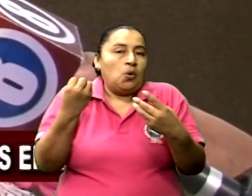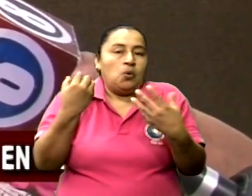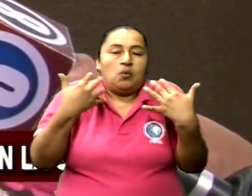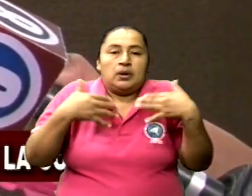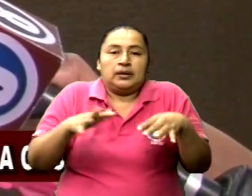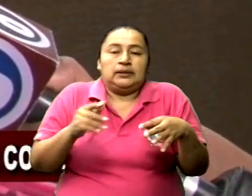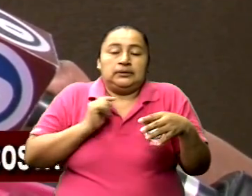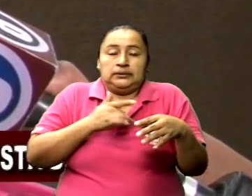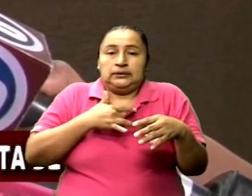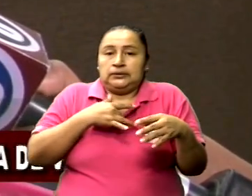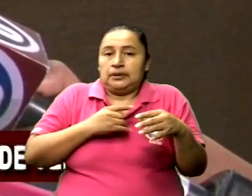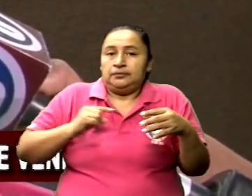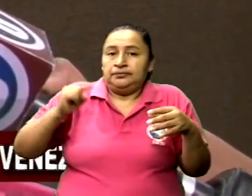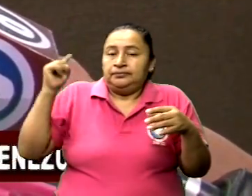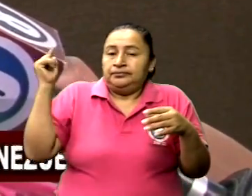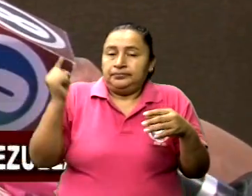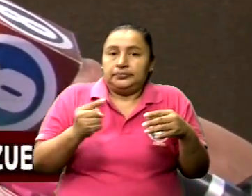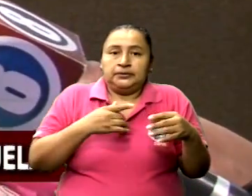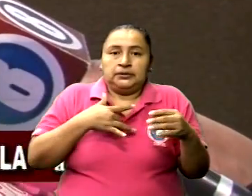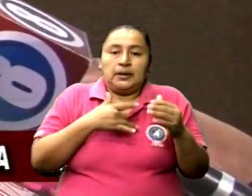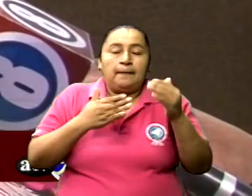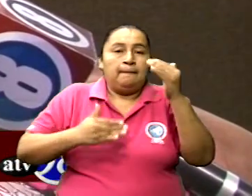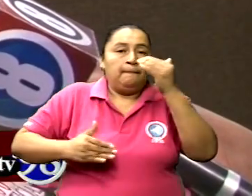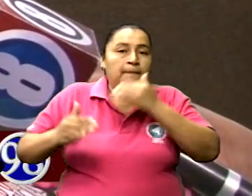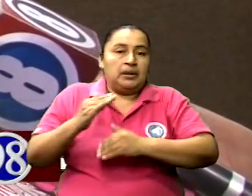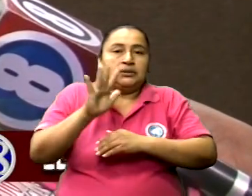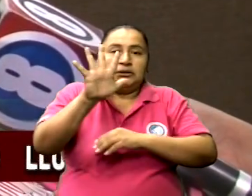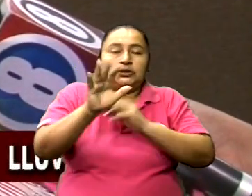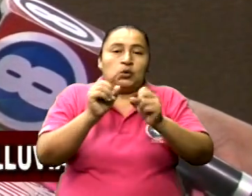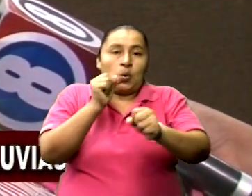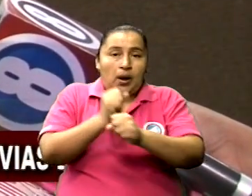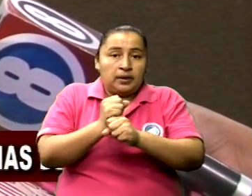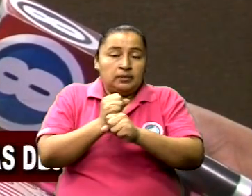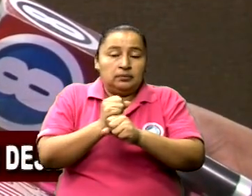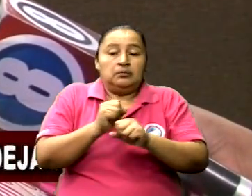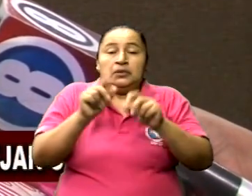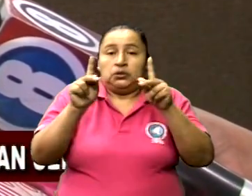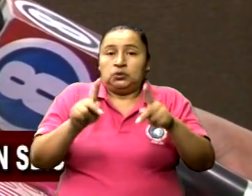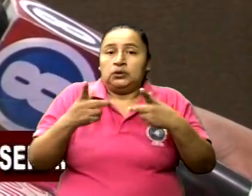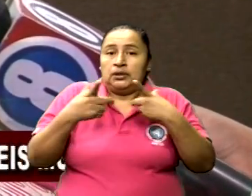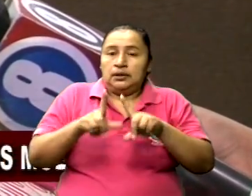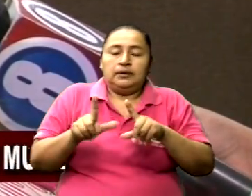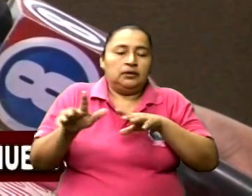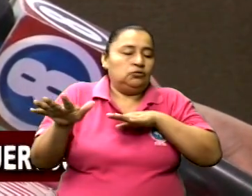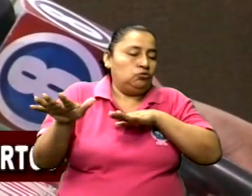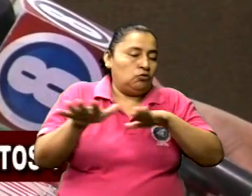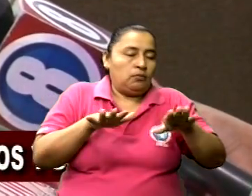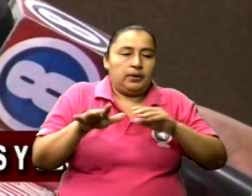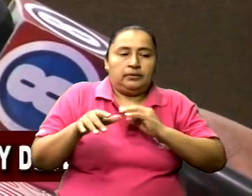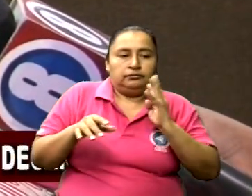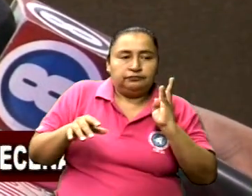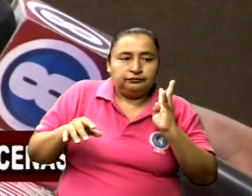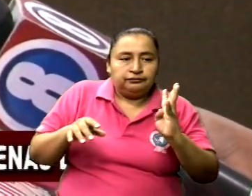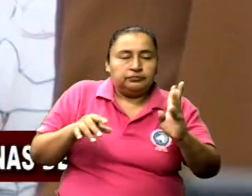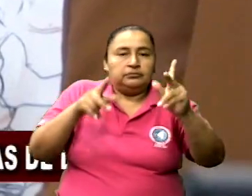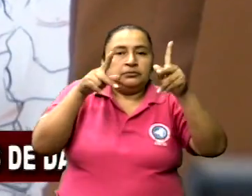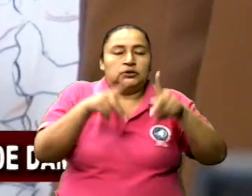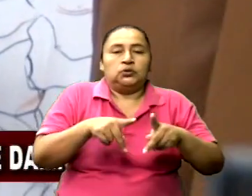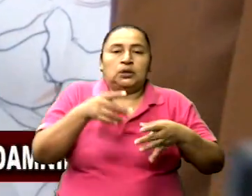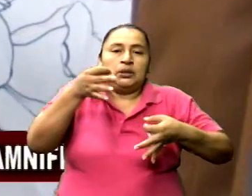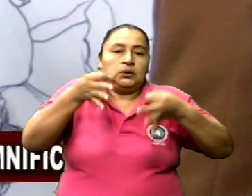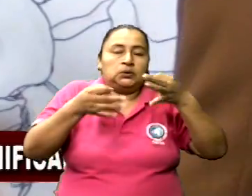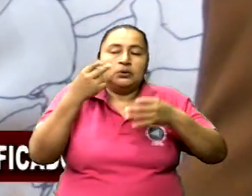cuya sanción implique más de 5 años de privación de libertad, no va a caber el jurado de